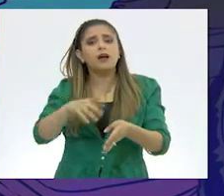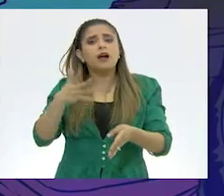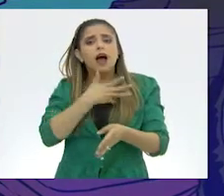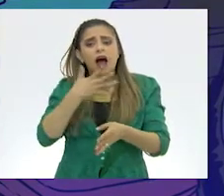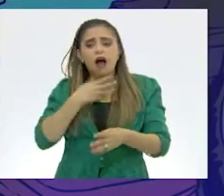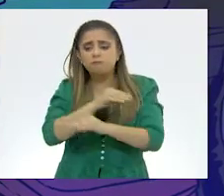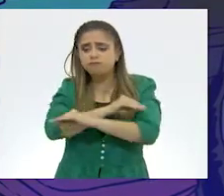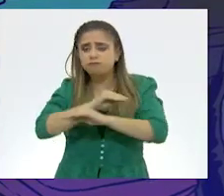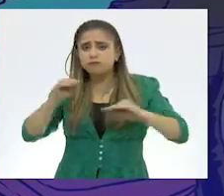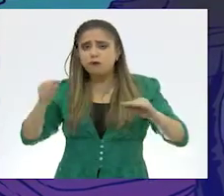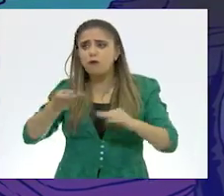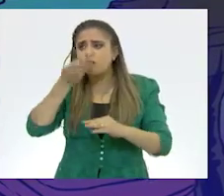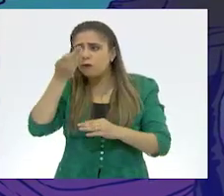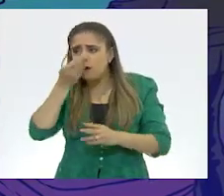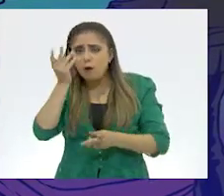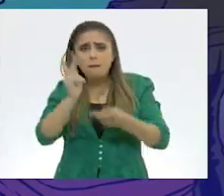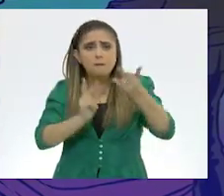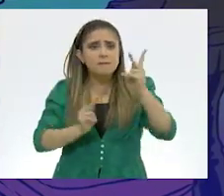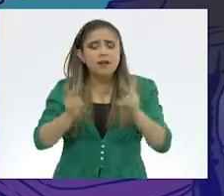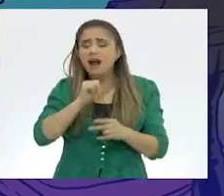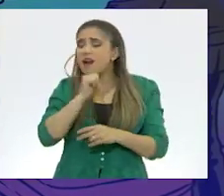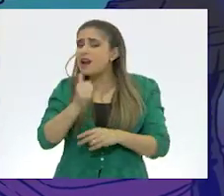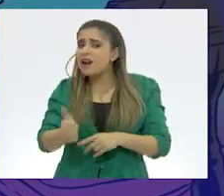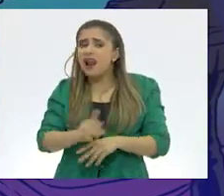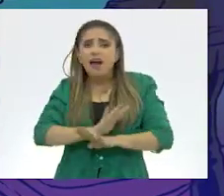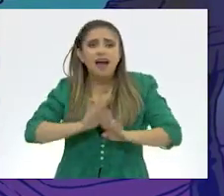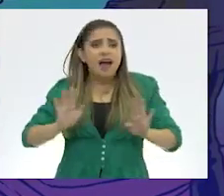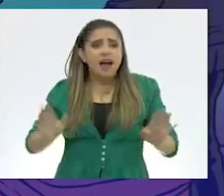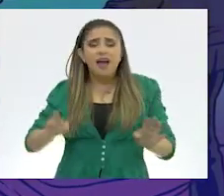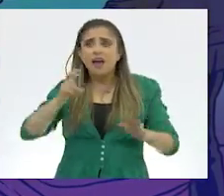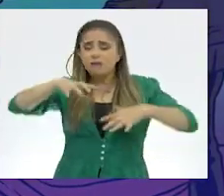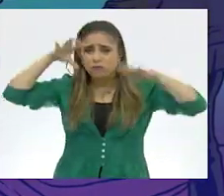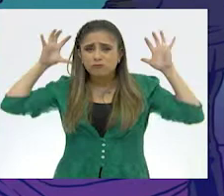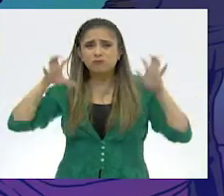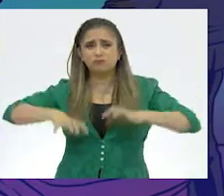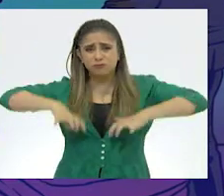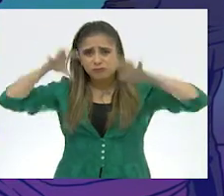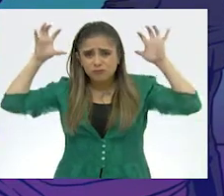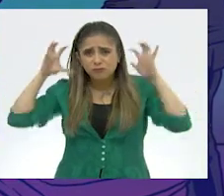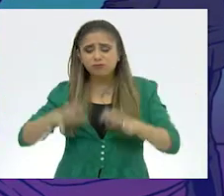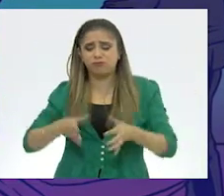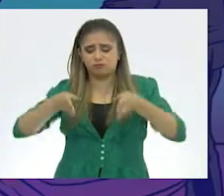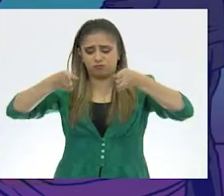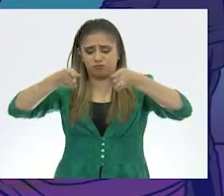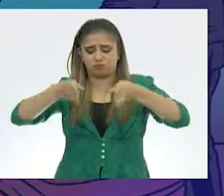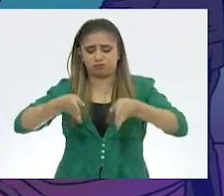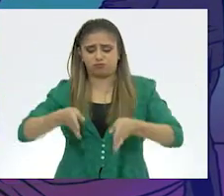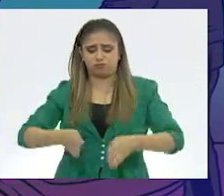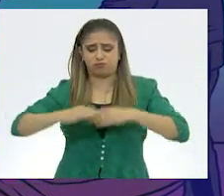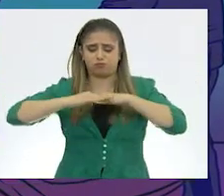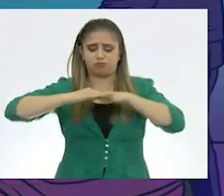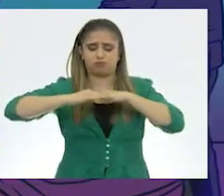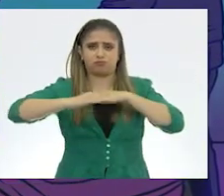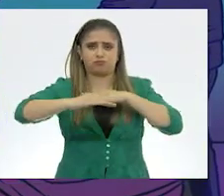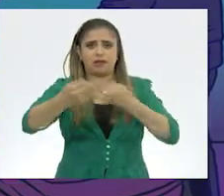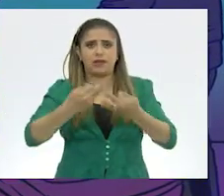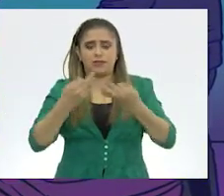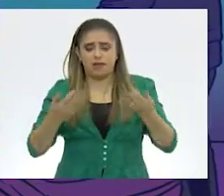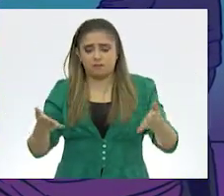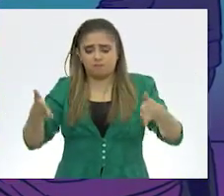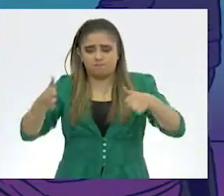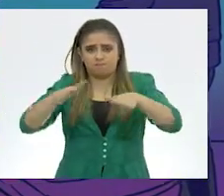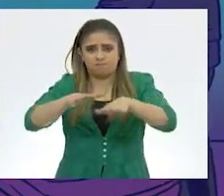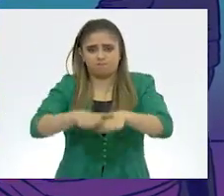no hay flores ni hierba y sobre las cuales chapotea la lluvia sin piedad alguna. Esas tumbas tan